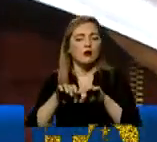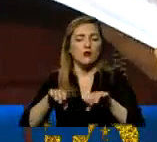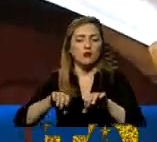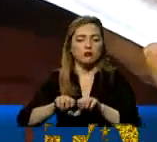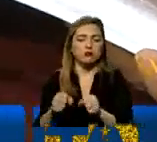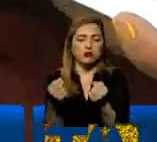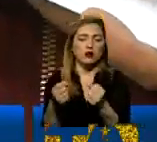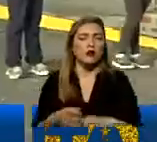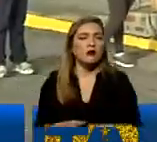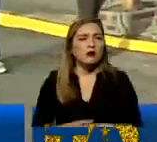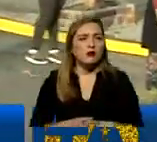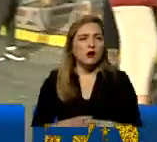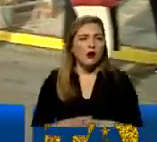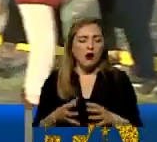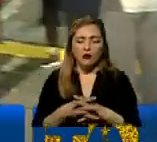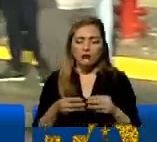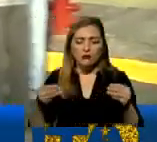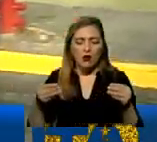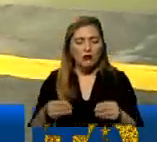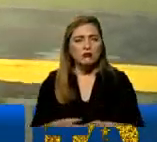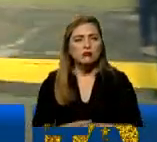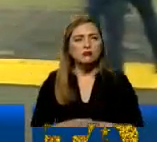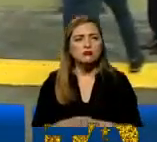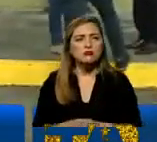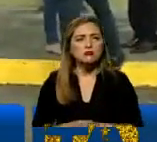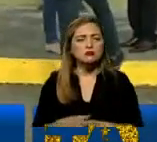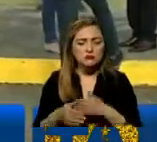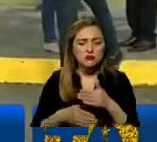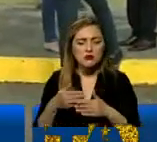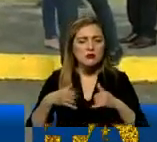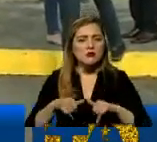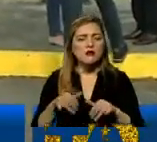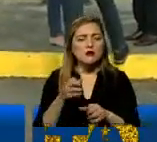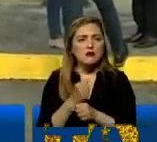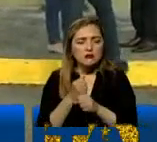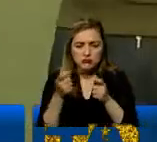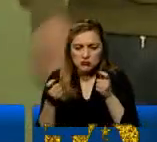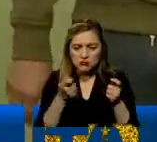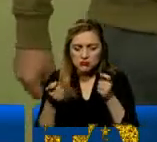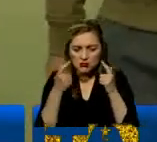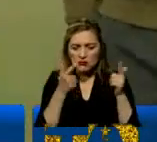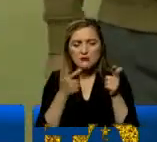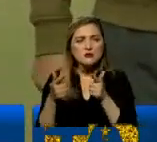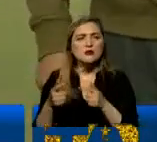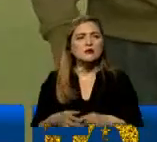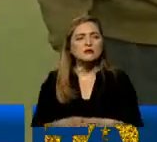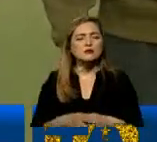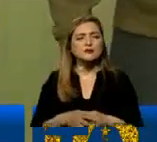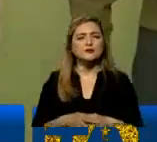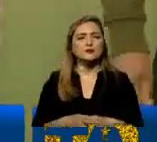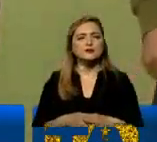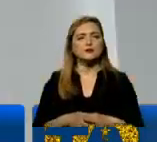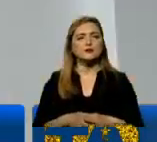de tuberías, pero que ya está solucionado. Además, que constantemente realizan monitoreos para verificar el estado del